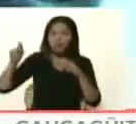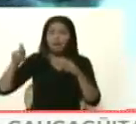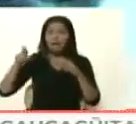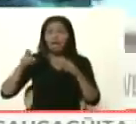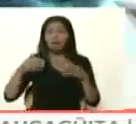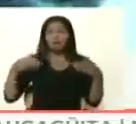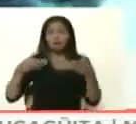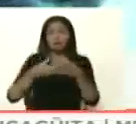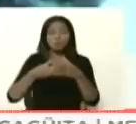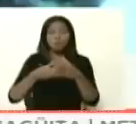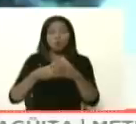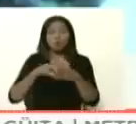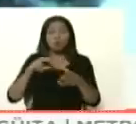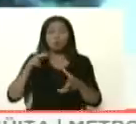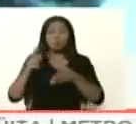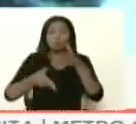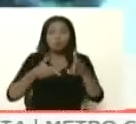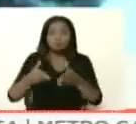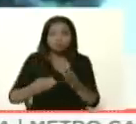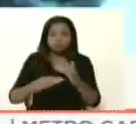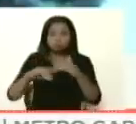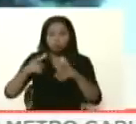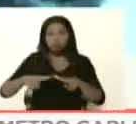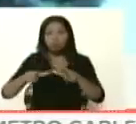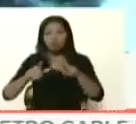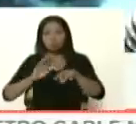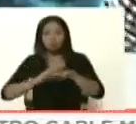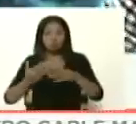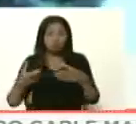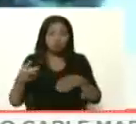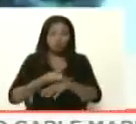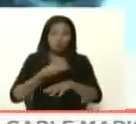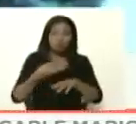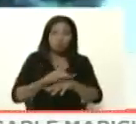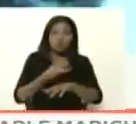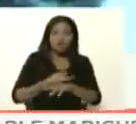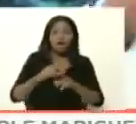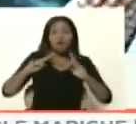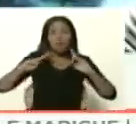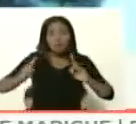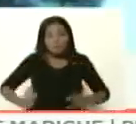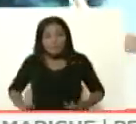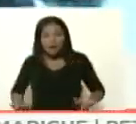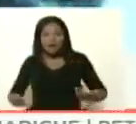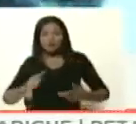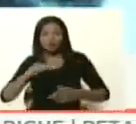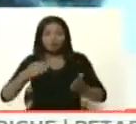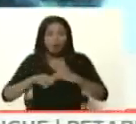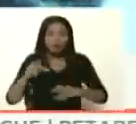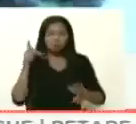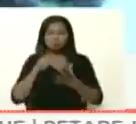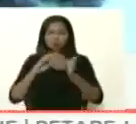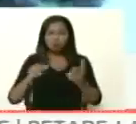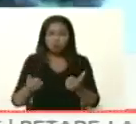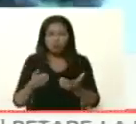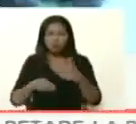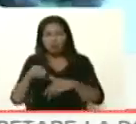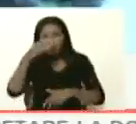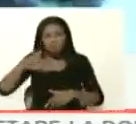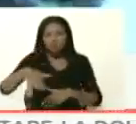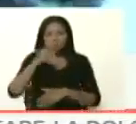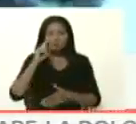de Metrobús hacia las zonas más populares, porque nosotros somos un gobierno humanista. Estamos llegando hacia el pueblo